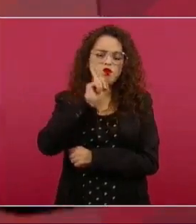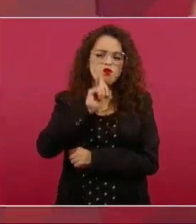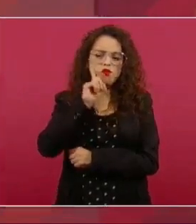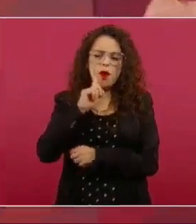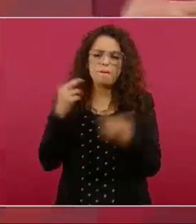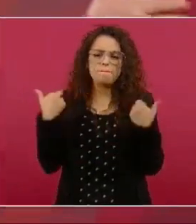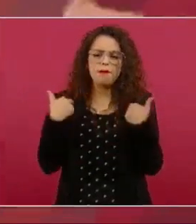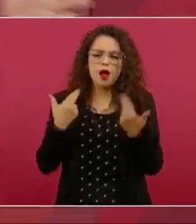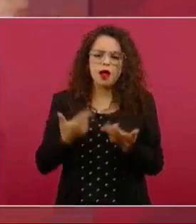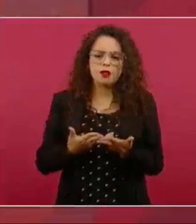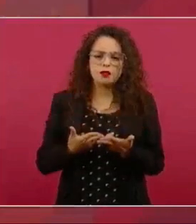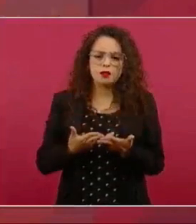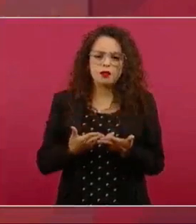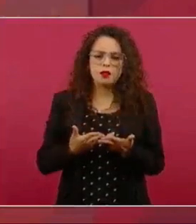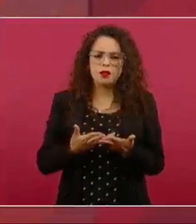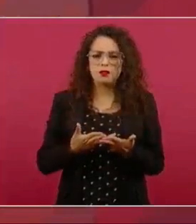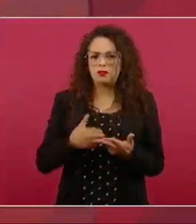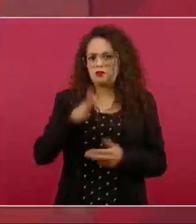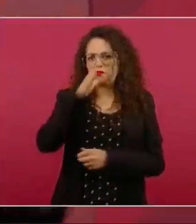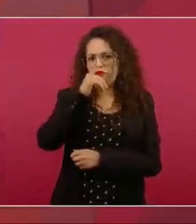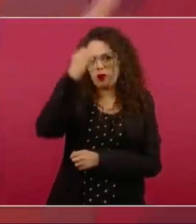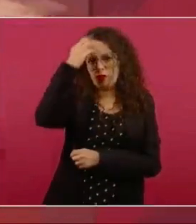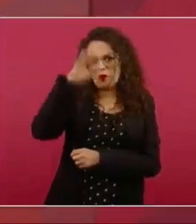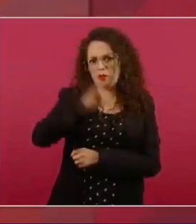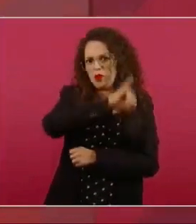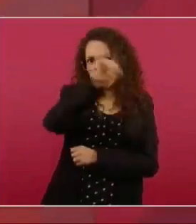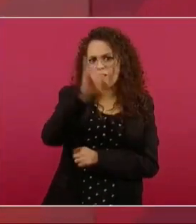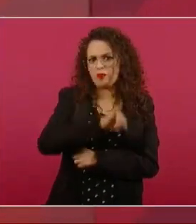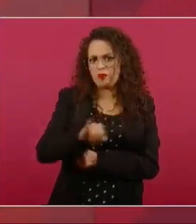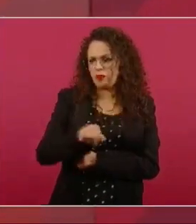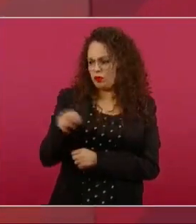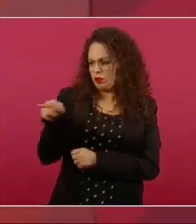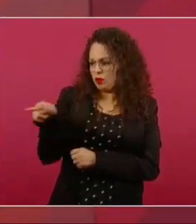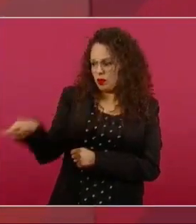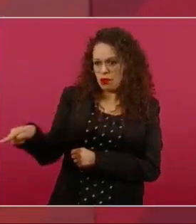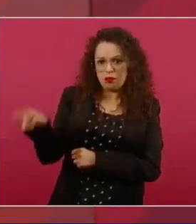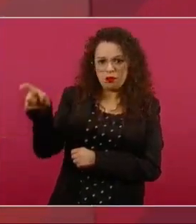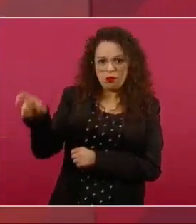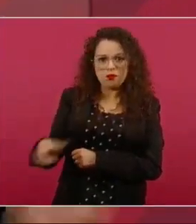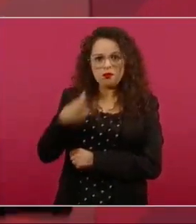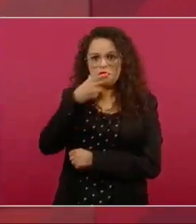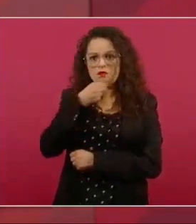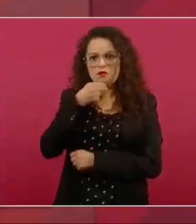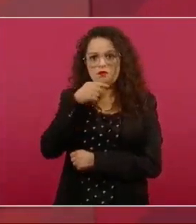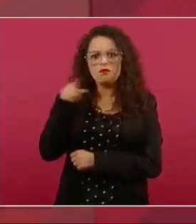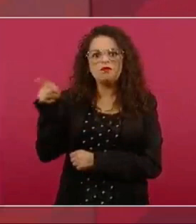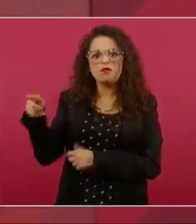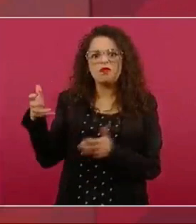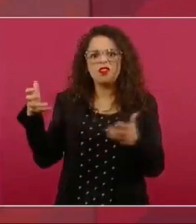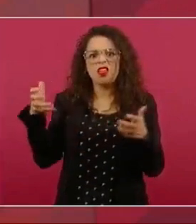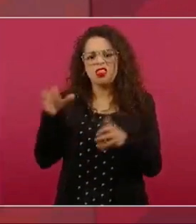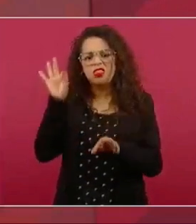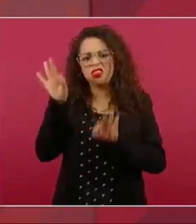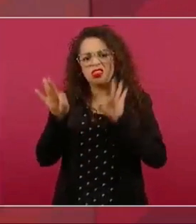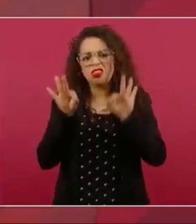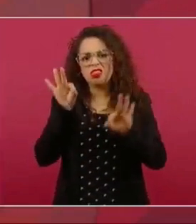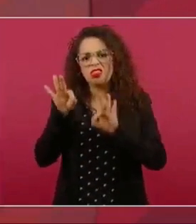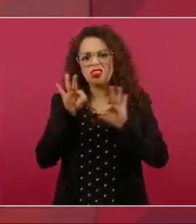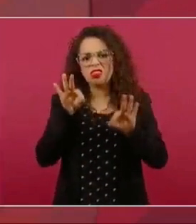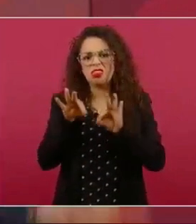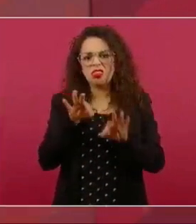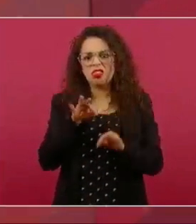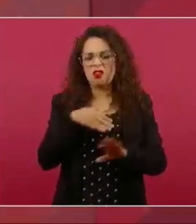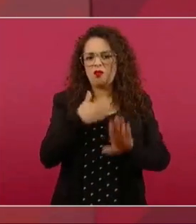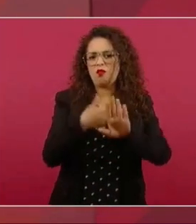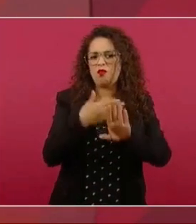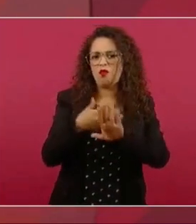de que este señor encabezó un movimiento para ofenderlos, para echarles la culpa